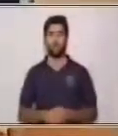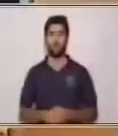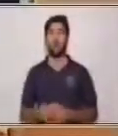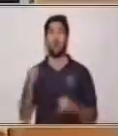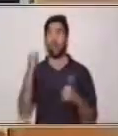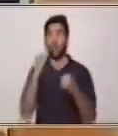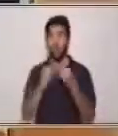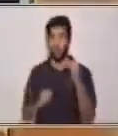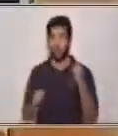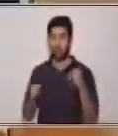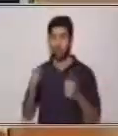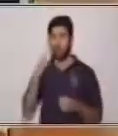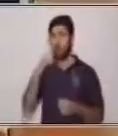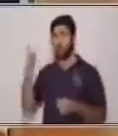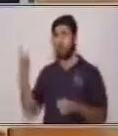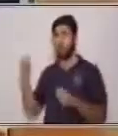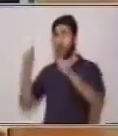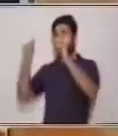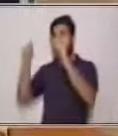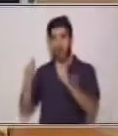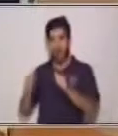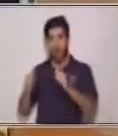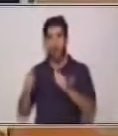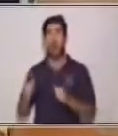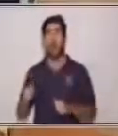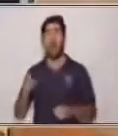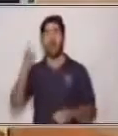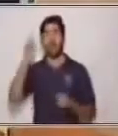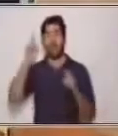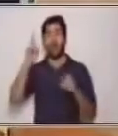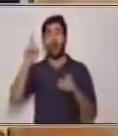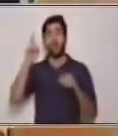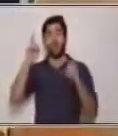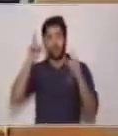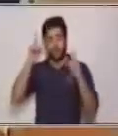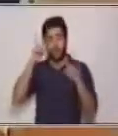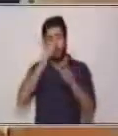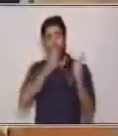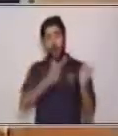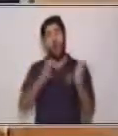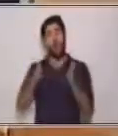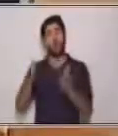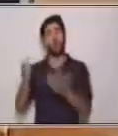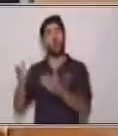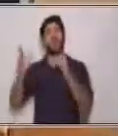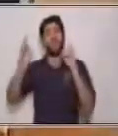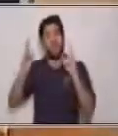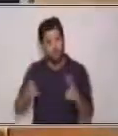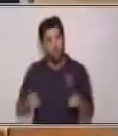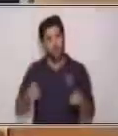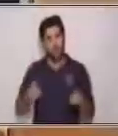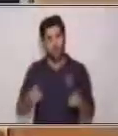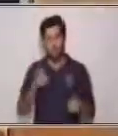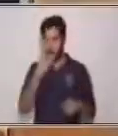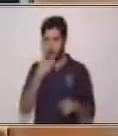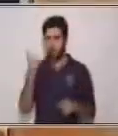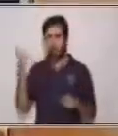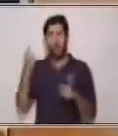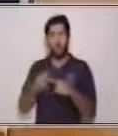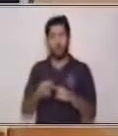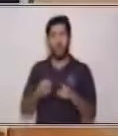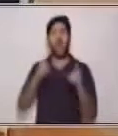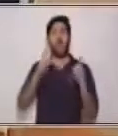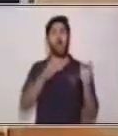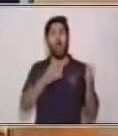debe tener un orden cronológico, ¿sí? Estos son los aspectos